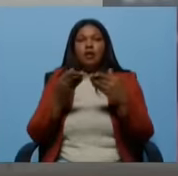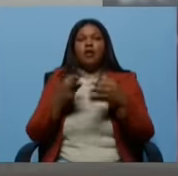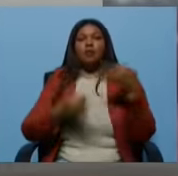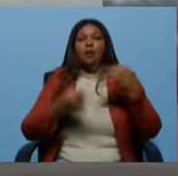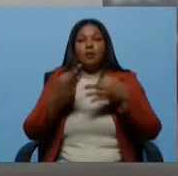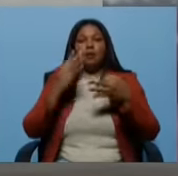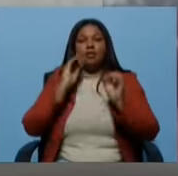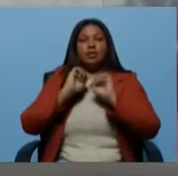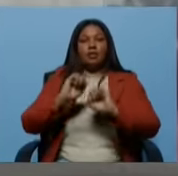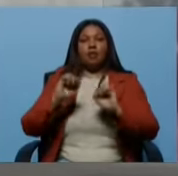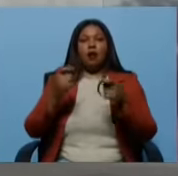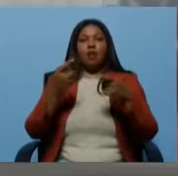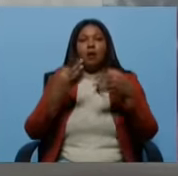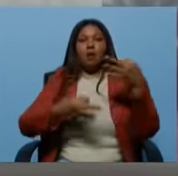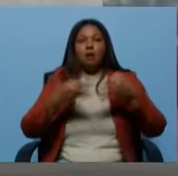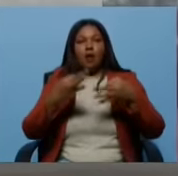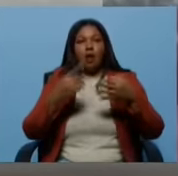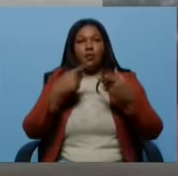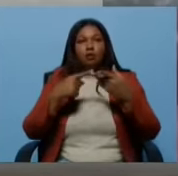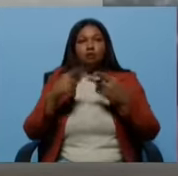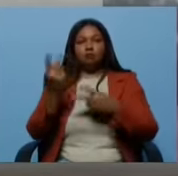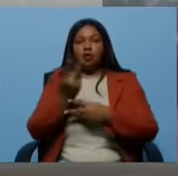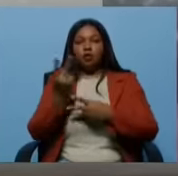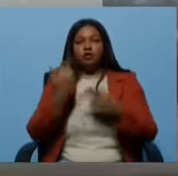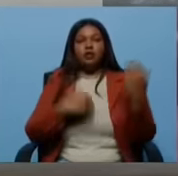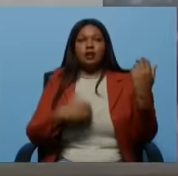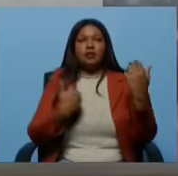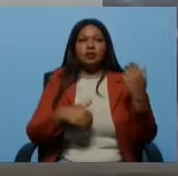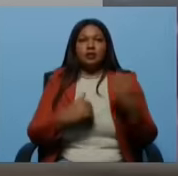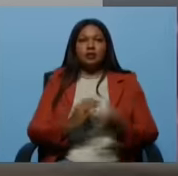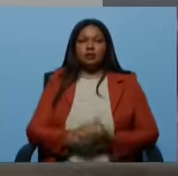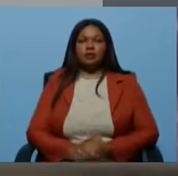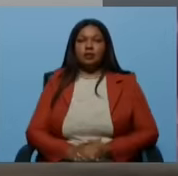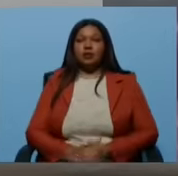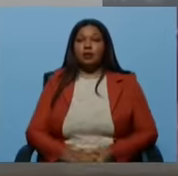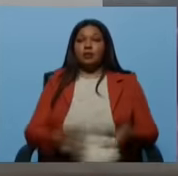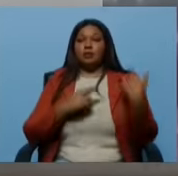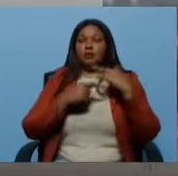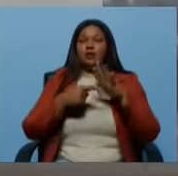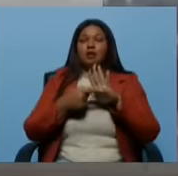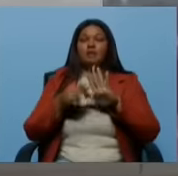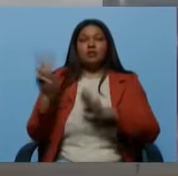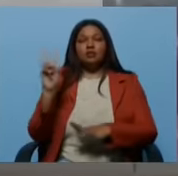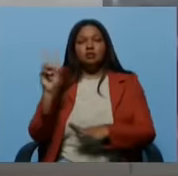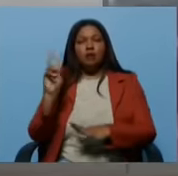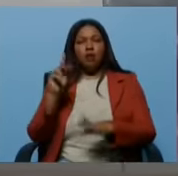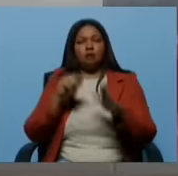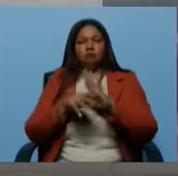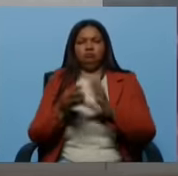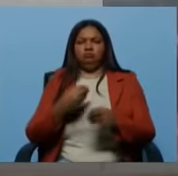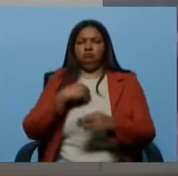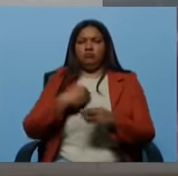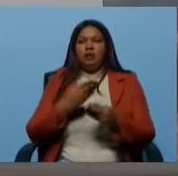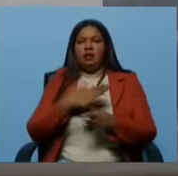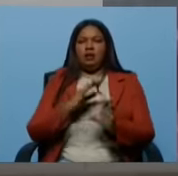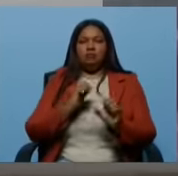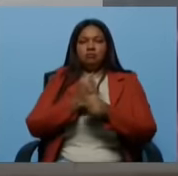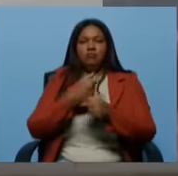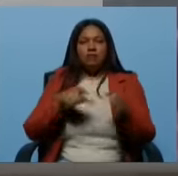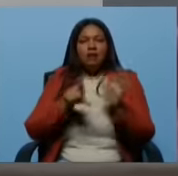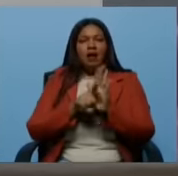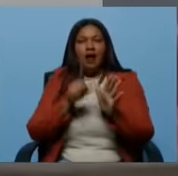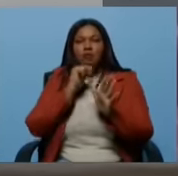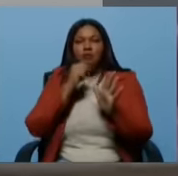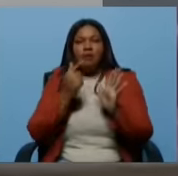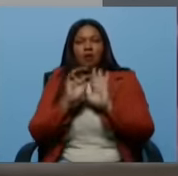negó a los abogados argentinos Gabriel Palmeiro y Maximiliano Rusconi representar a Venezuela y Entrasur en una maniobra que buscaban privar ilegalmente a la